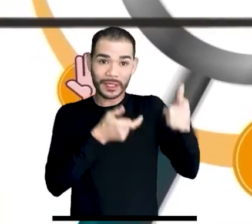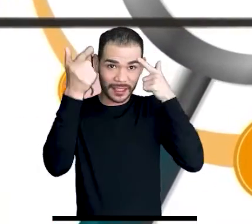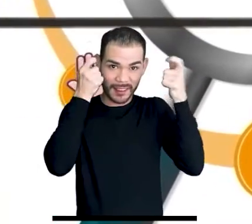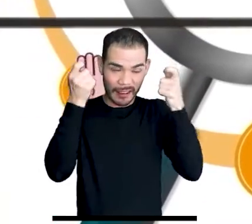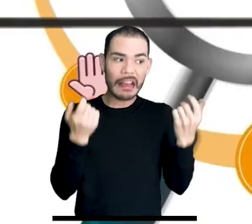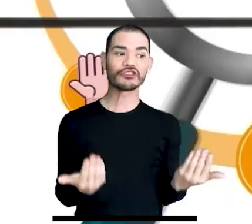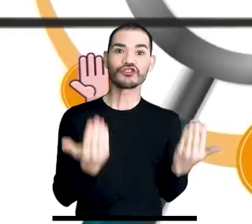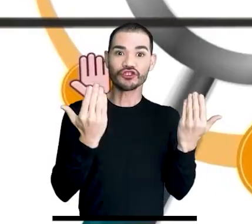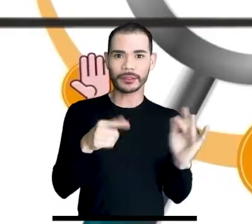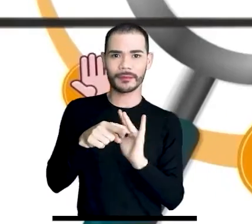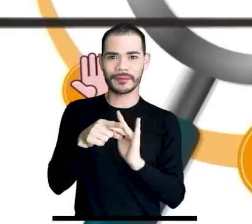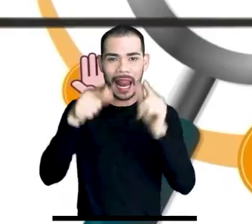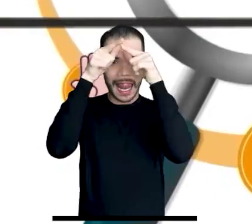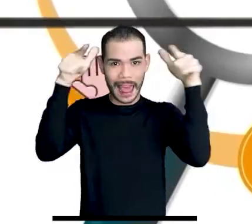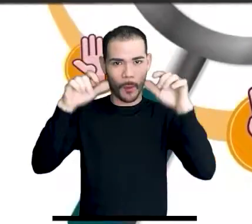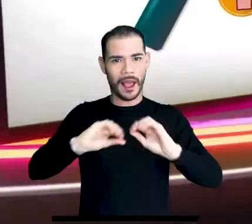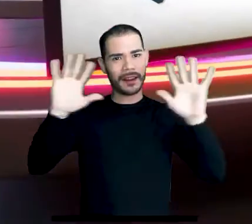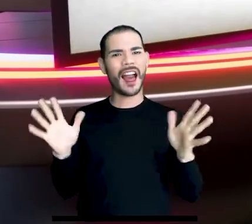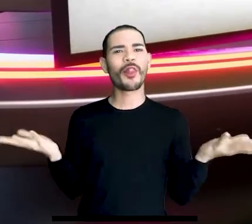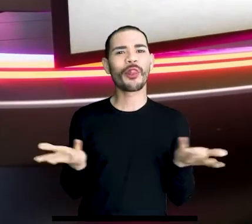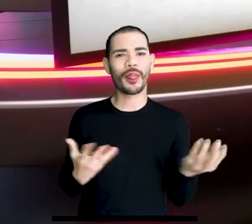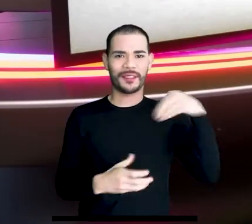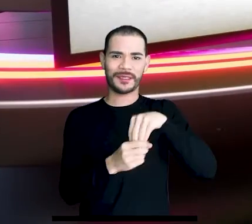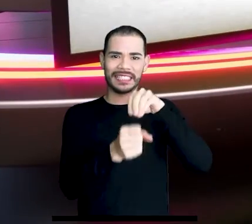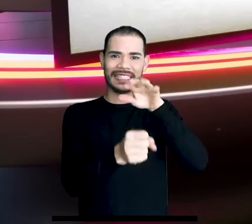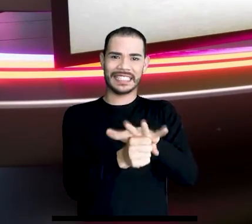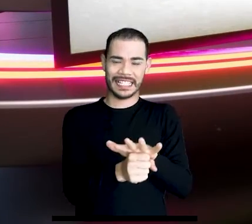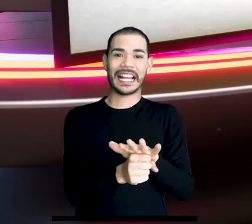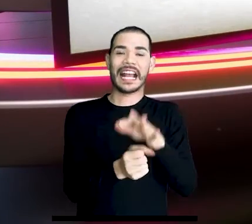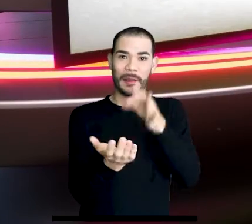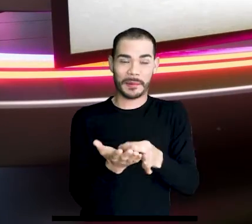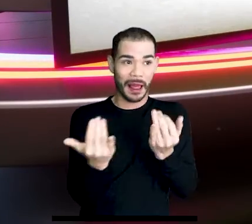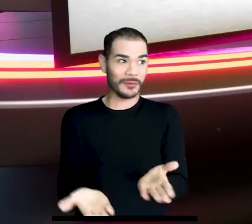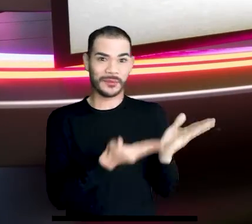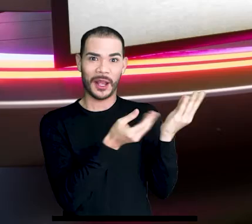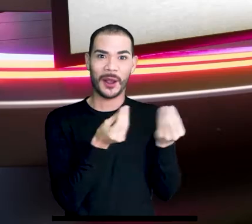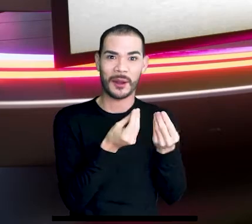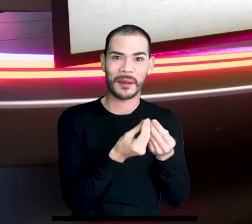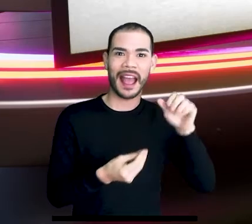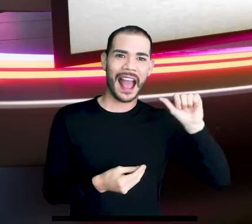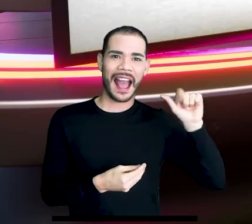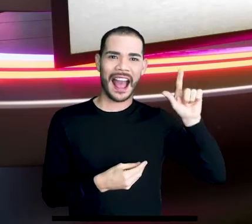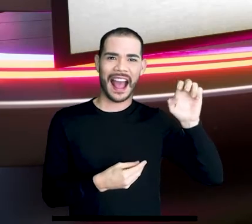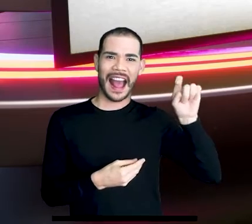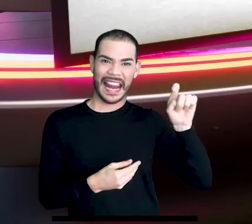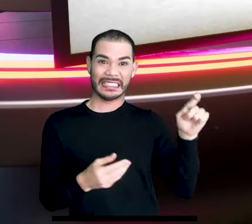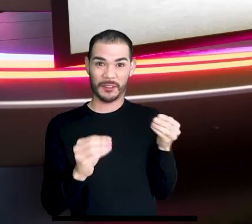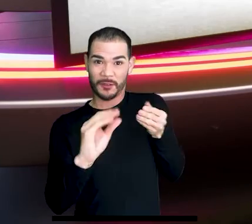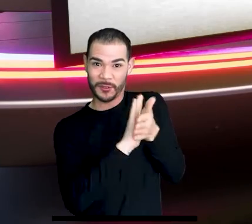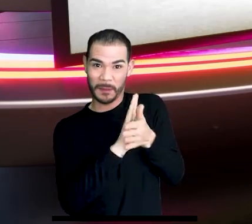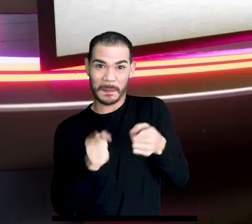el lenguaje claro en el distrito capital. Pero mi compañero Alex tiene más información. Adelante, Alex. Es cierto,